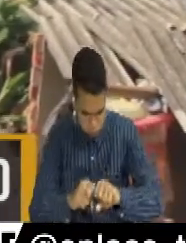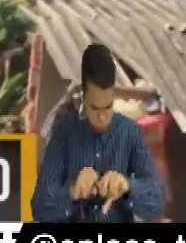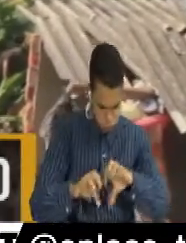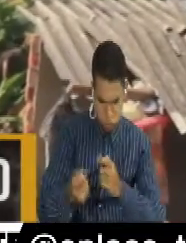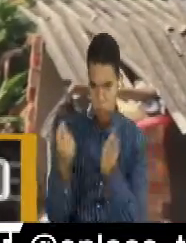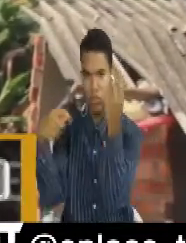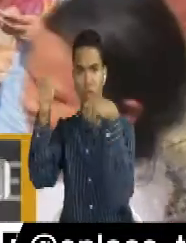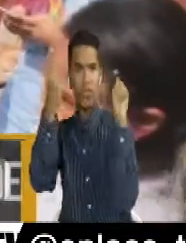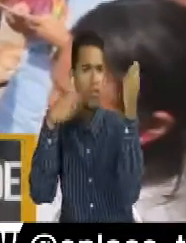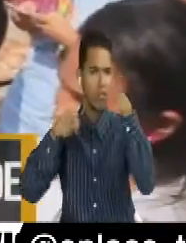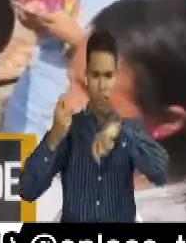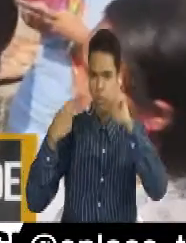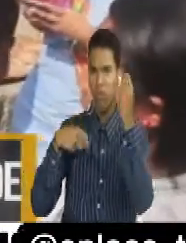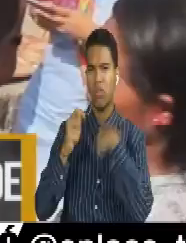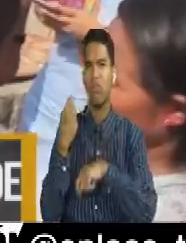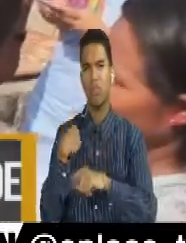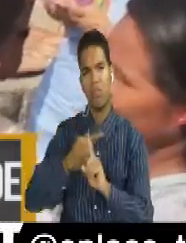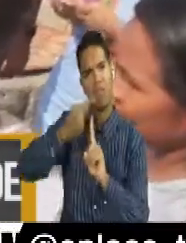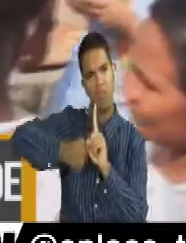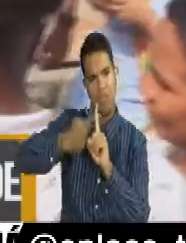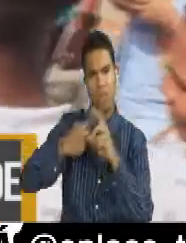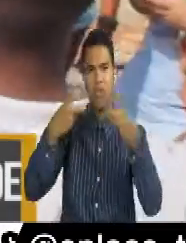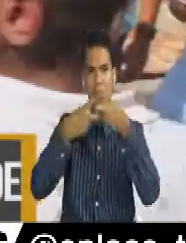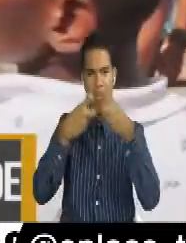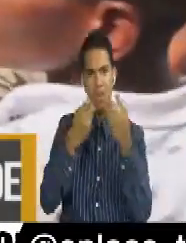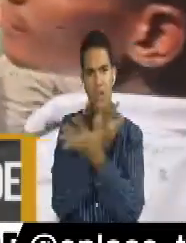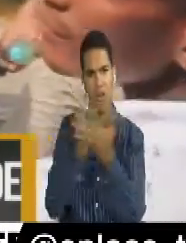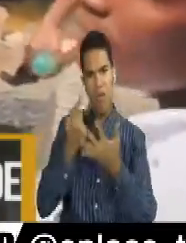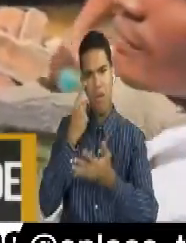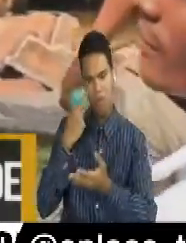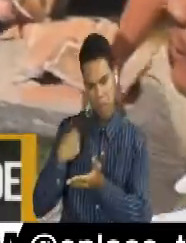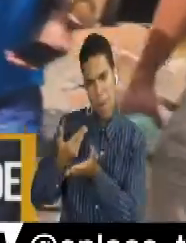de agua, de luz y de gas. Yo le regalo esta semana